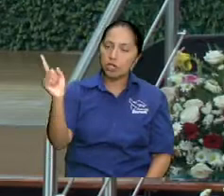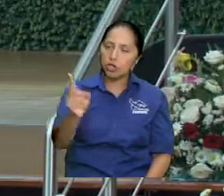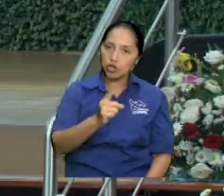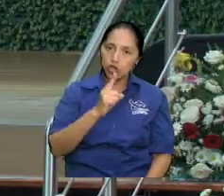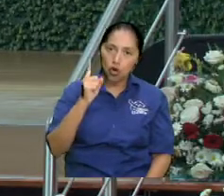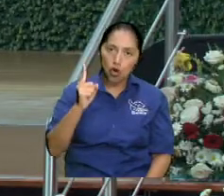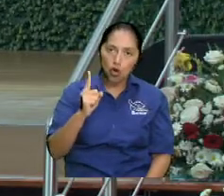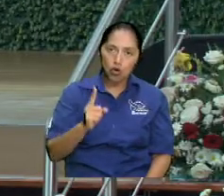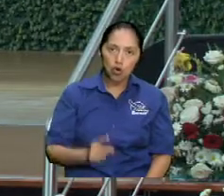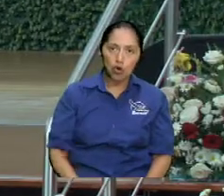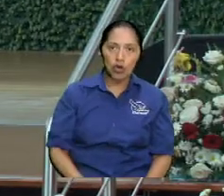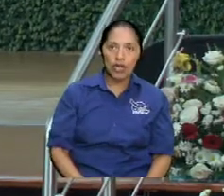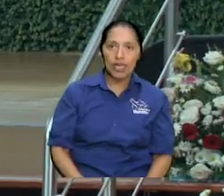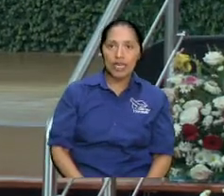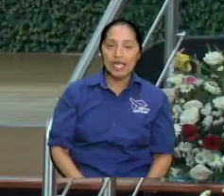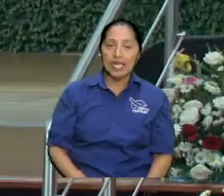cosechamos.